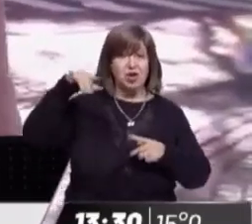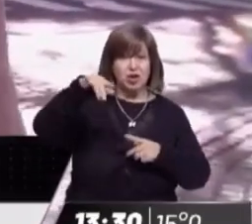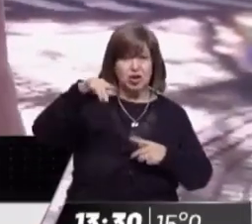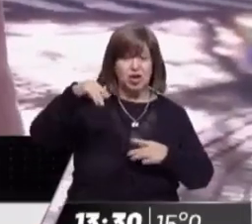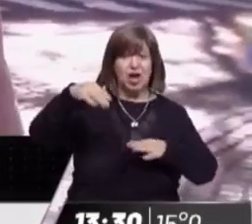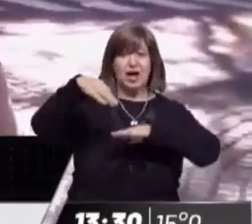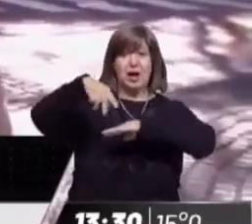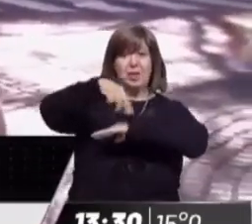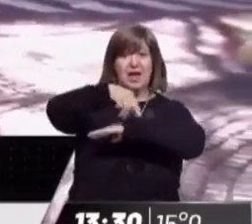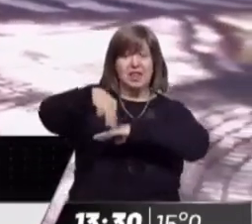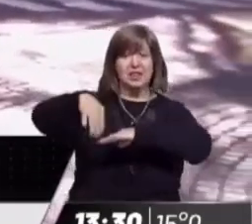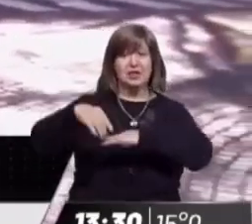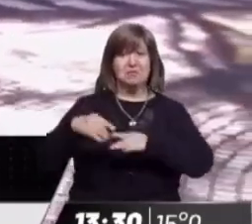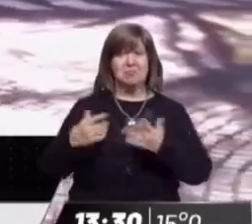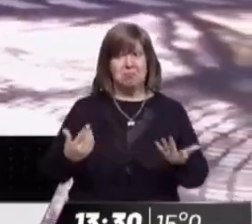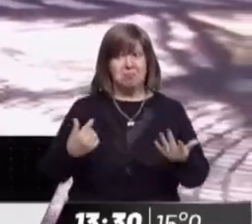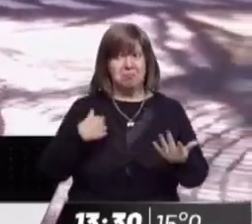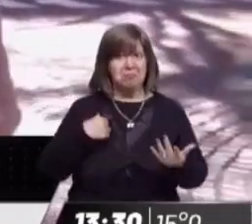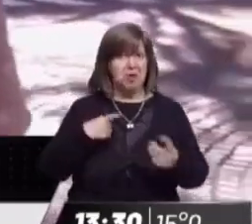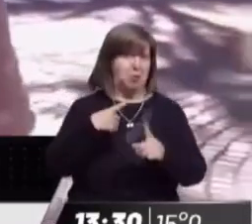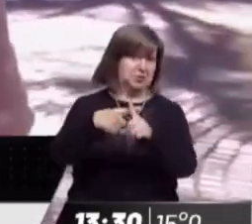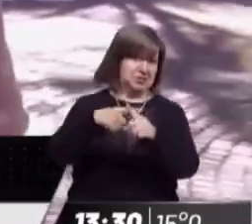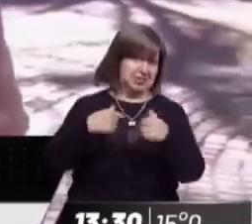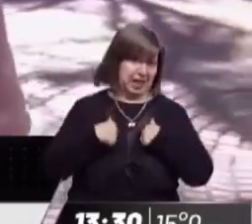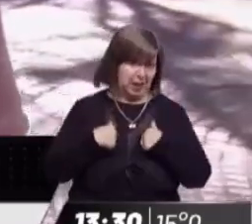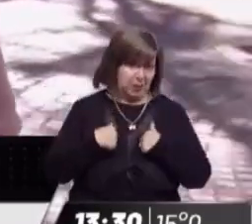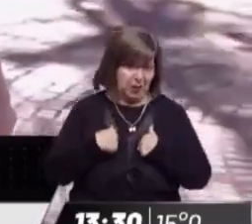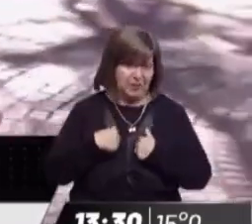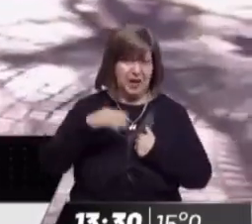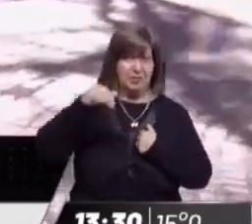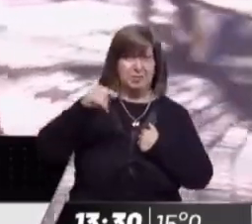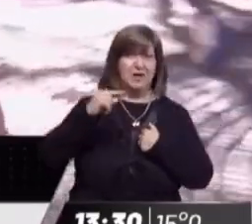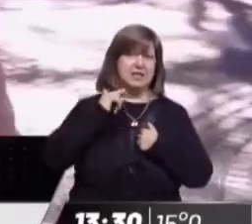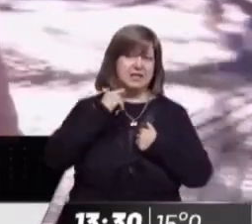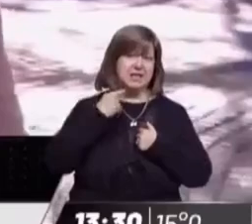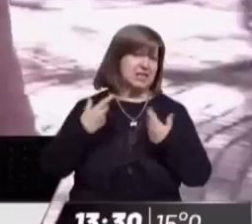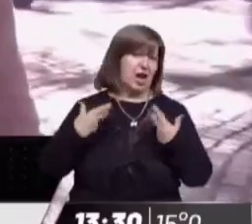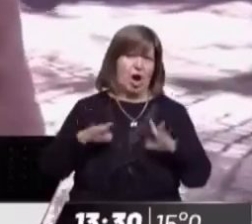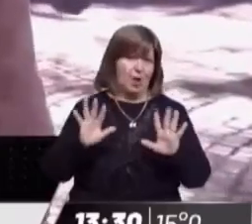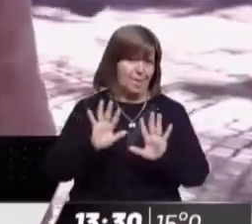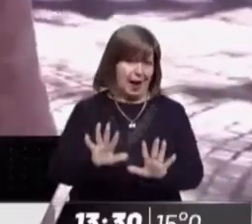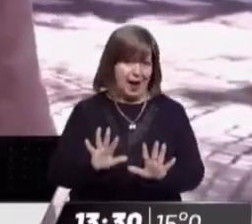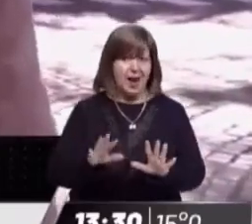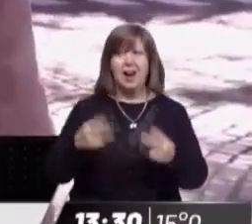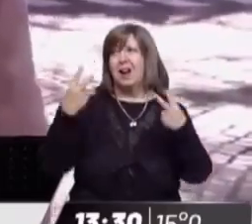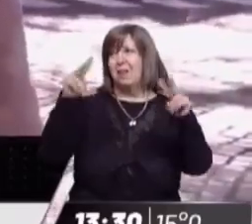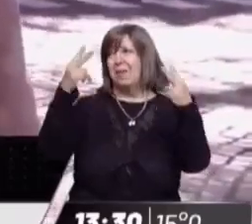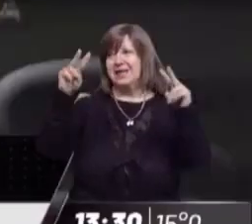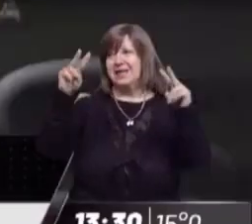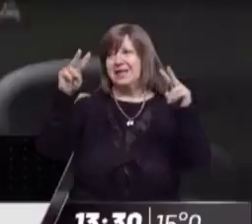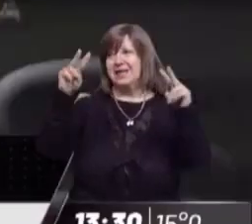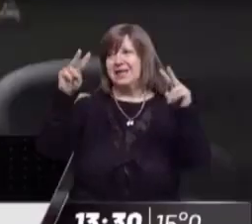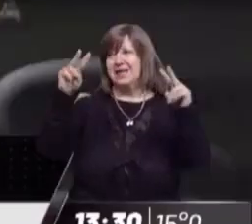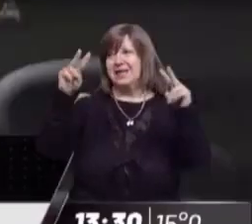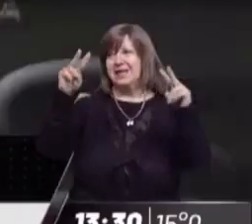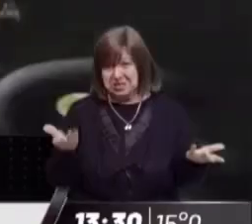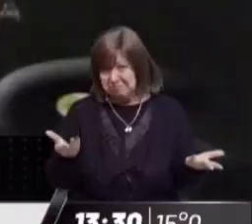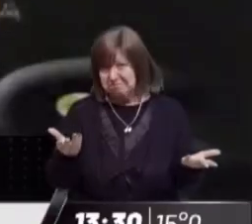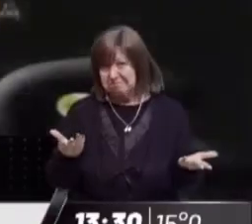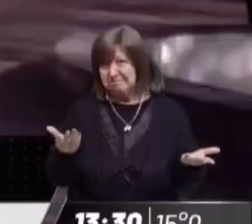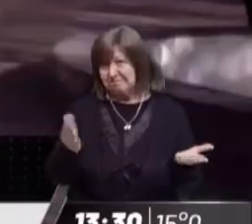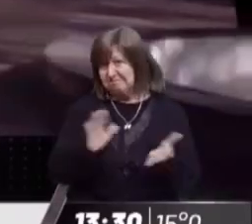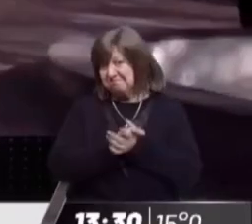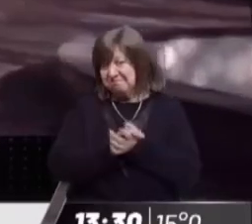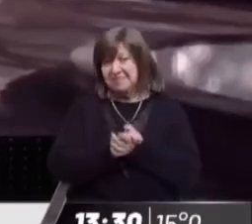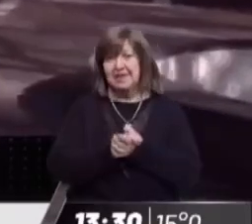paseando por acá Así que la Superstición para nosotros no existe martes 13 para vos Un día normal para mí es un día normal y estamos de paseo acá en Mendoza disfrutando Así que hermoso martes